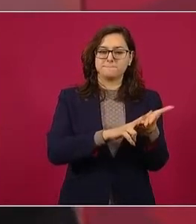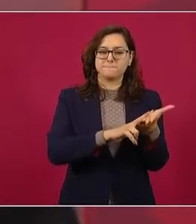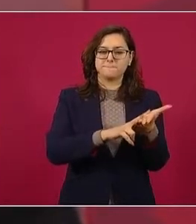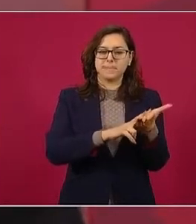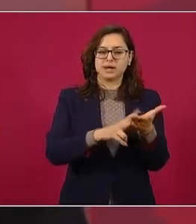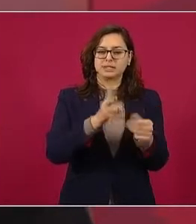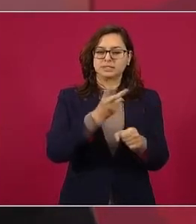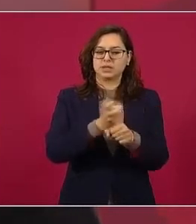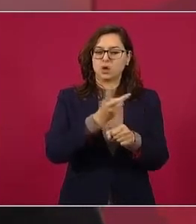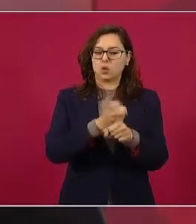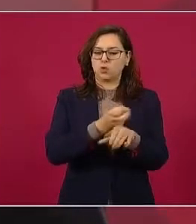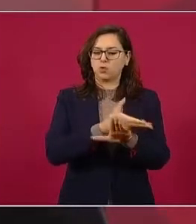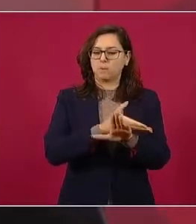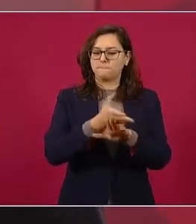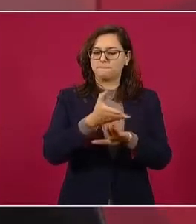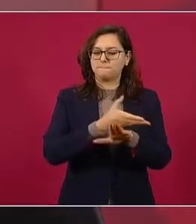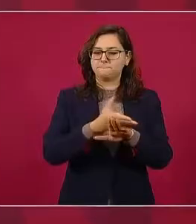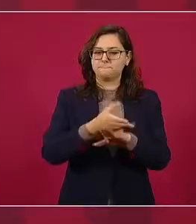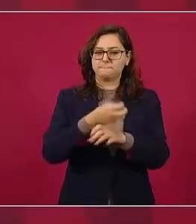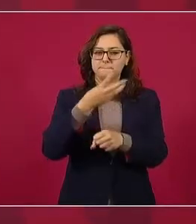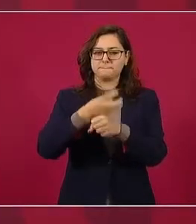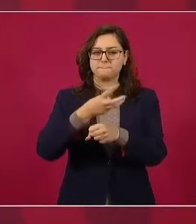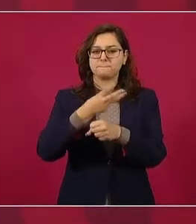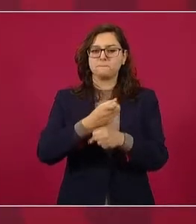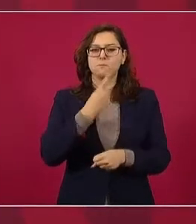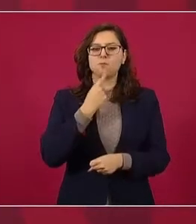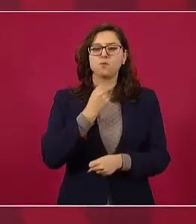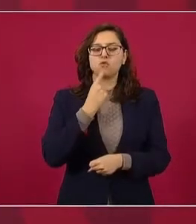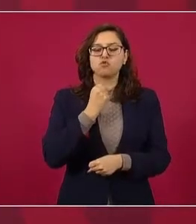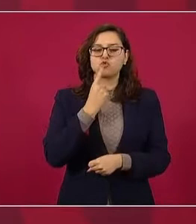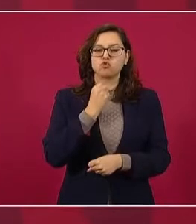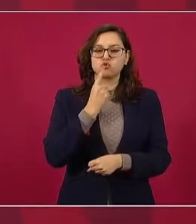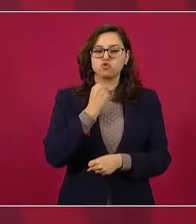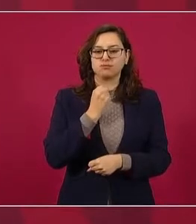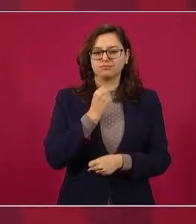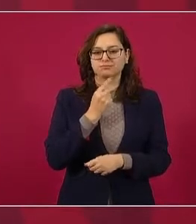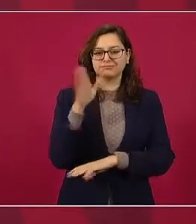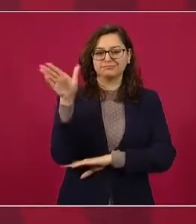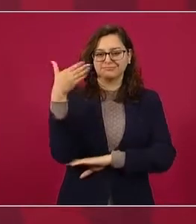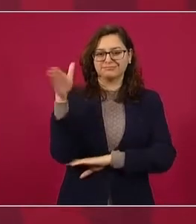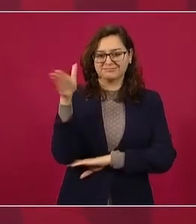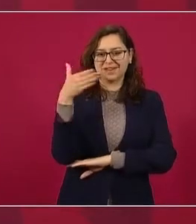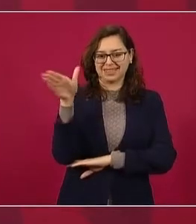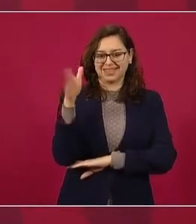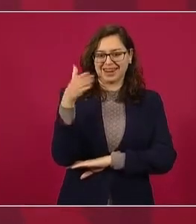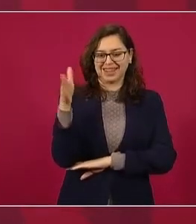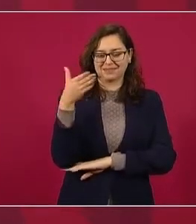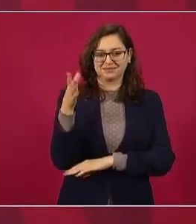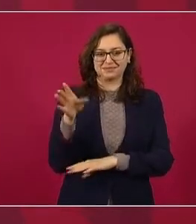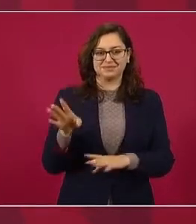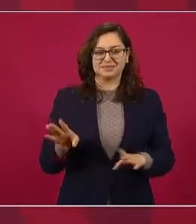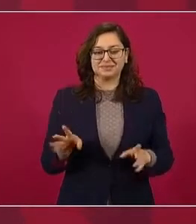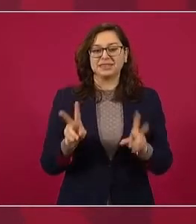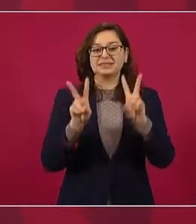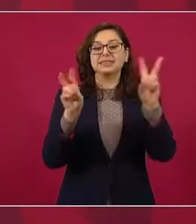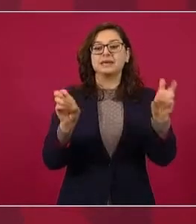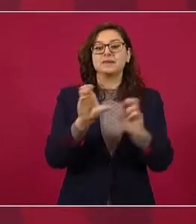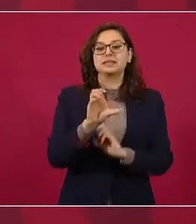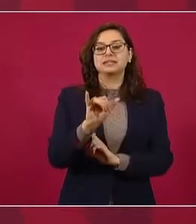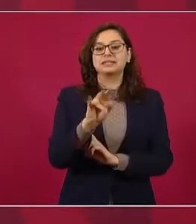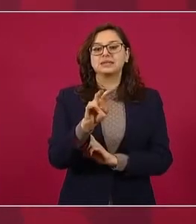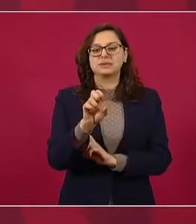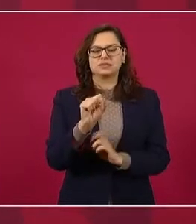segundo blanco y en tercero rojo, la bandera, el libro. Pero nos